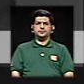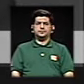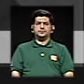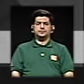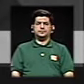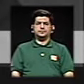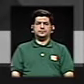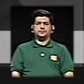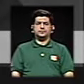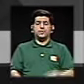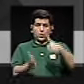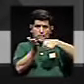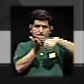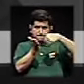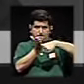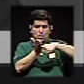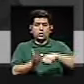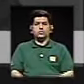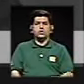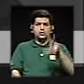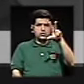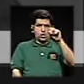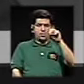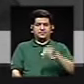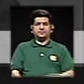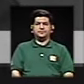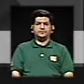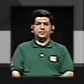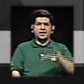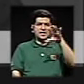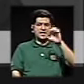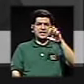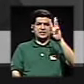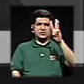por. votos para el no